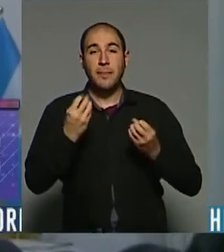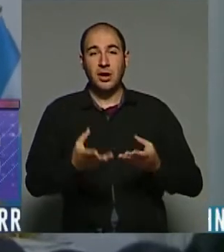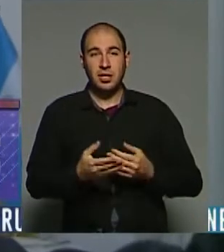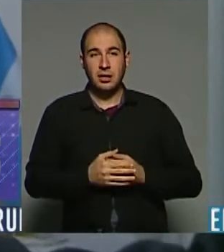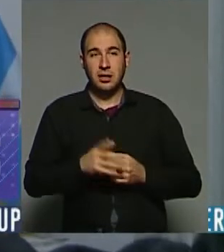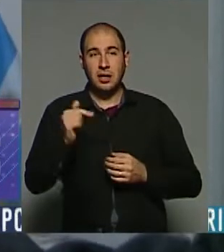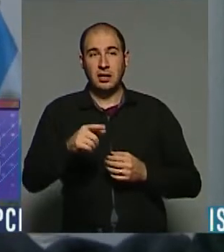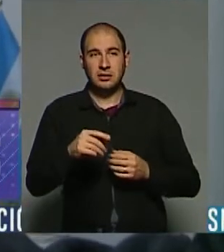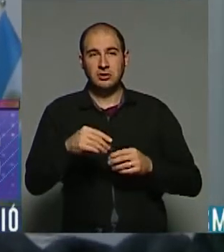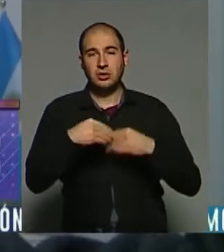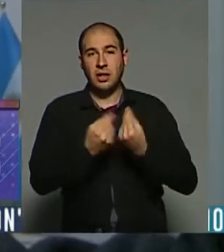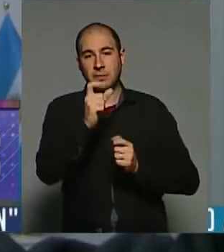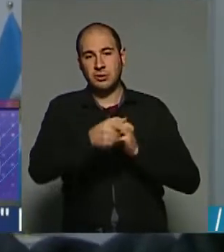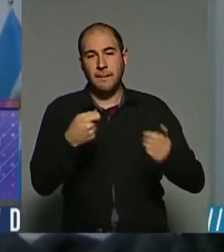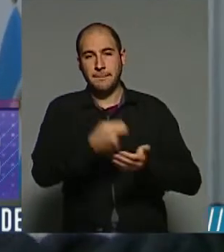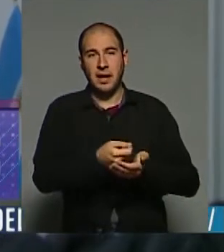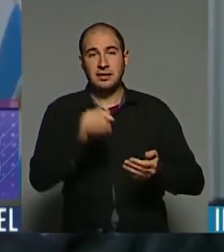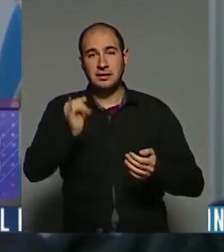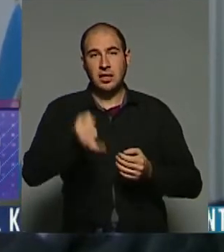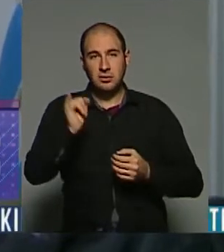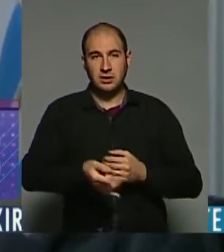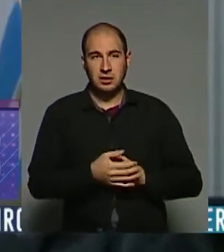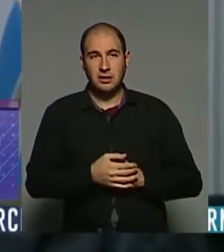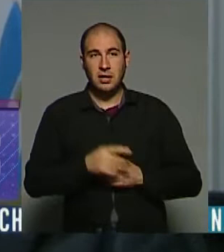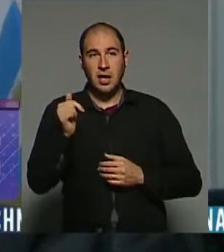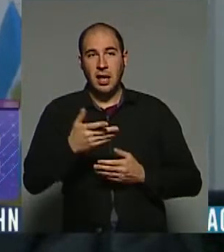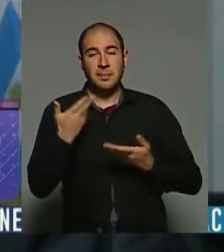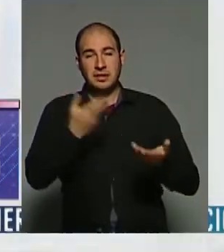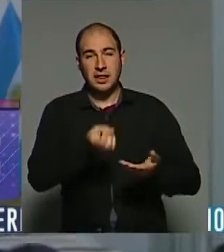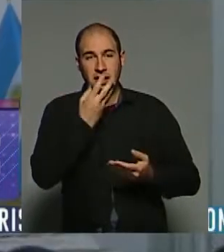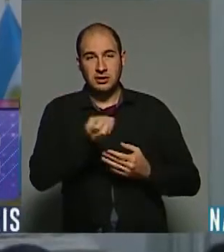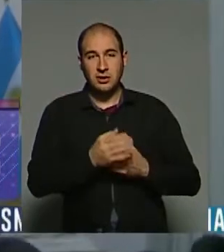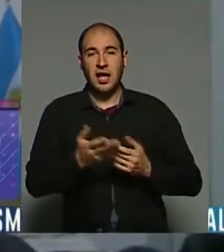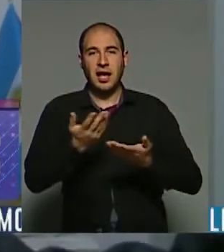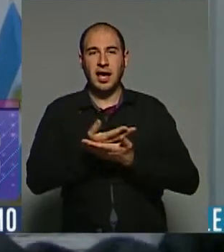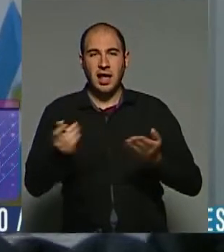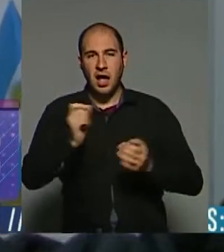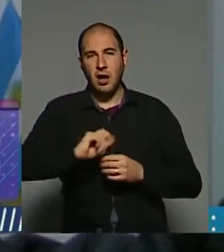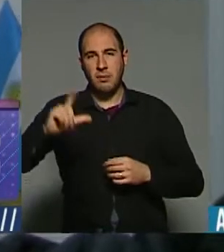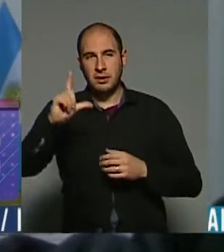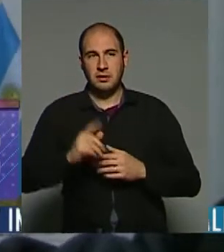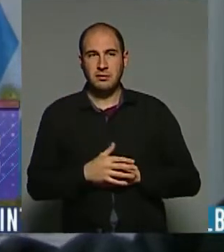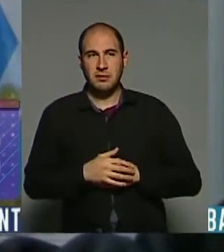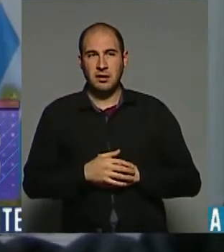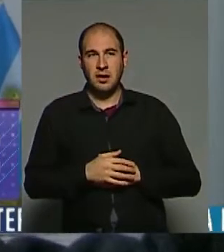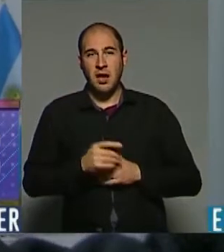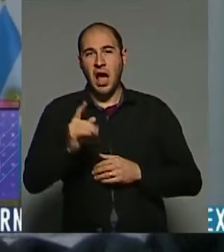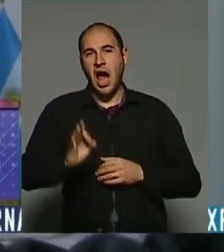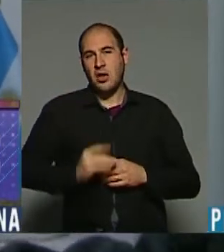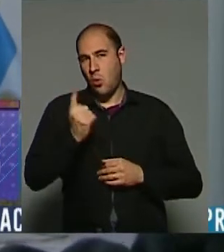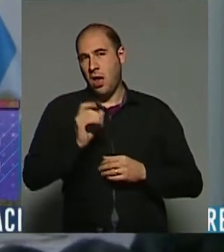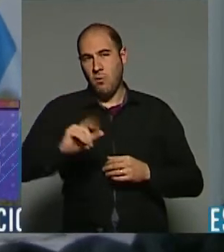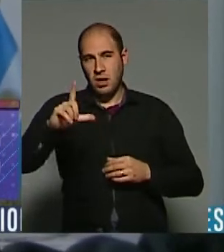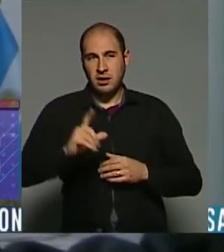porque disminuye el universo de contribuyentes obligados a presentar la declaración. En general aumenta una vez por año nada